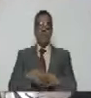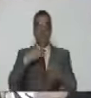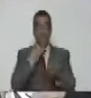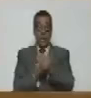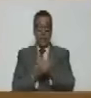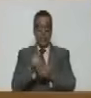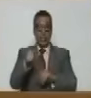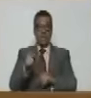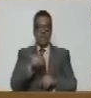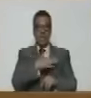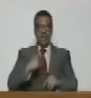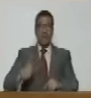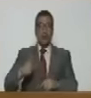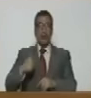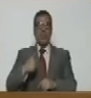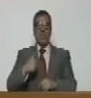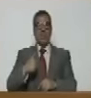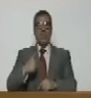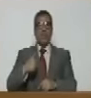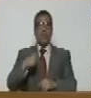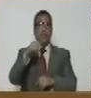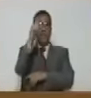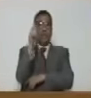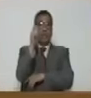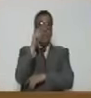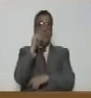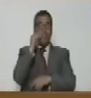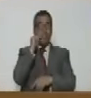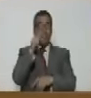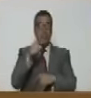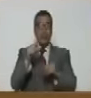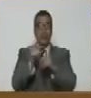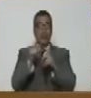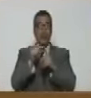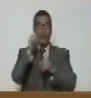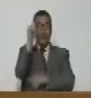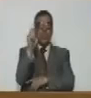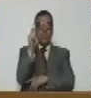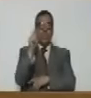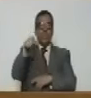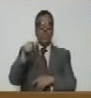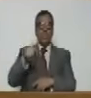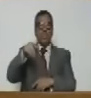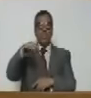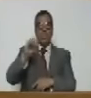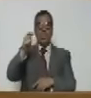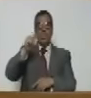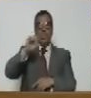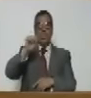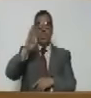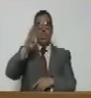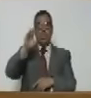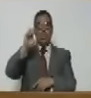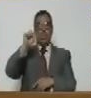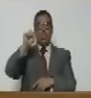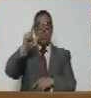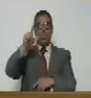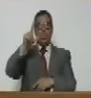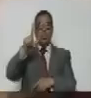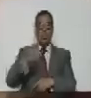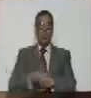Muchísimas gracias, querido diputado Pérez. Dejo el derecho de palabra al diputado Cristóbal Jiménez.